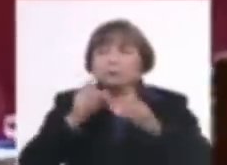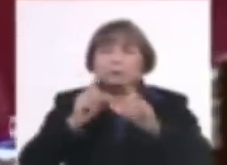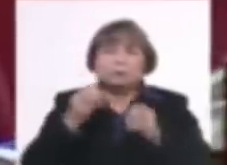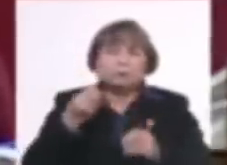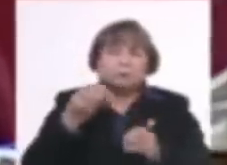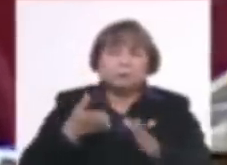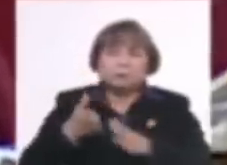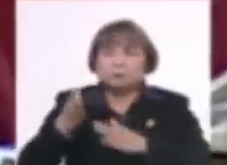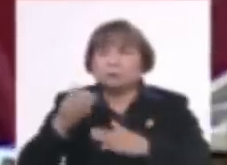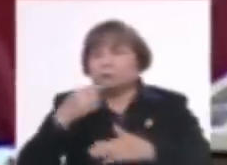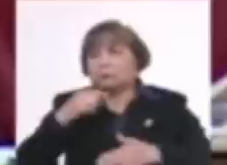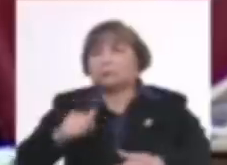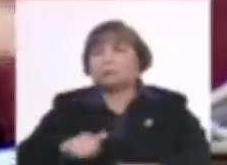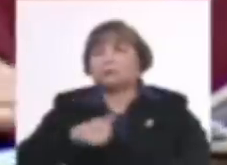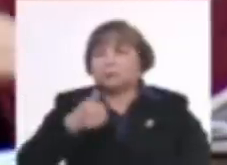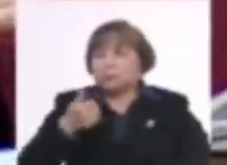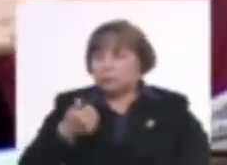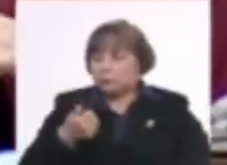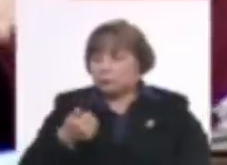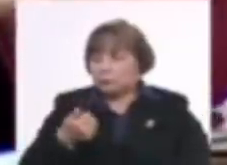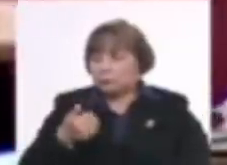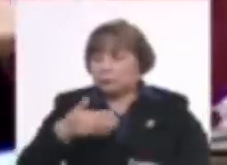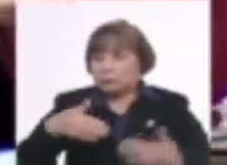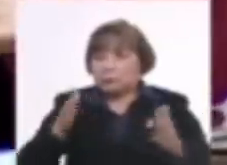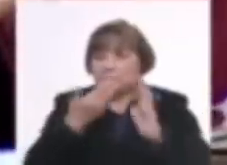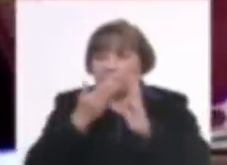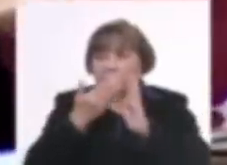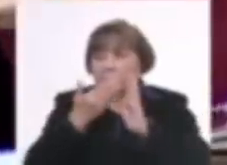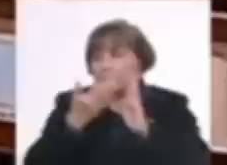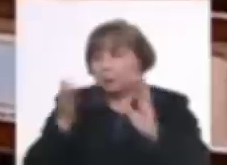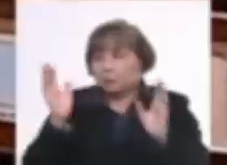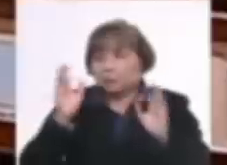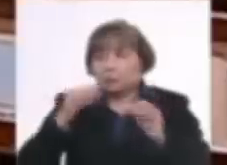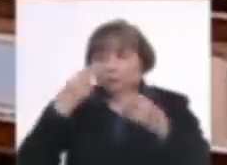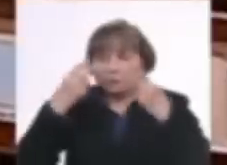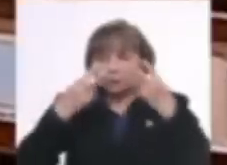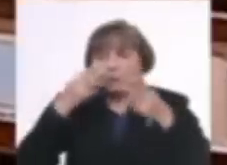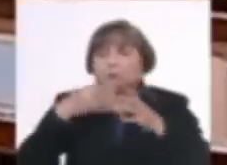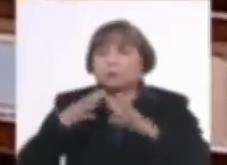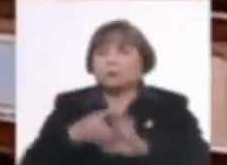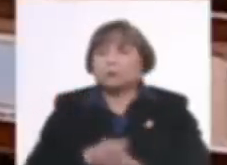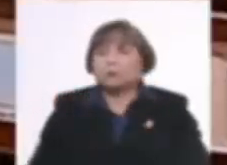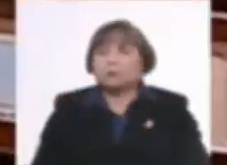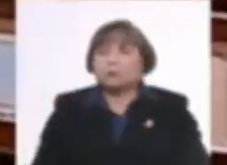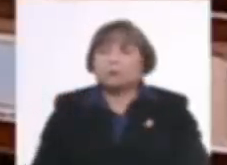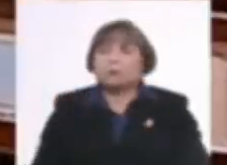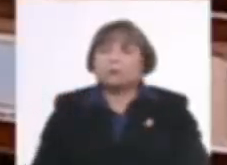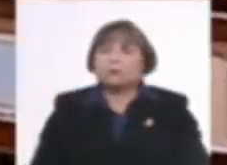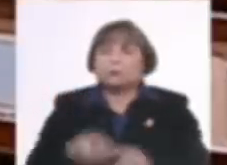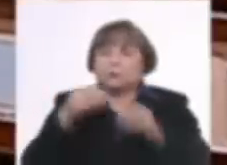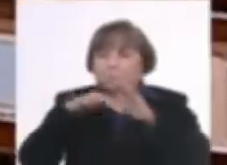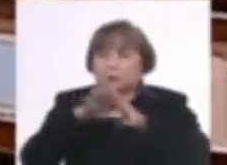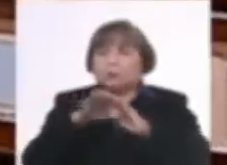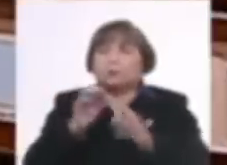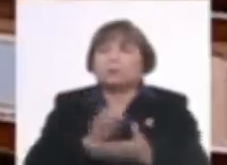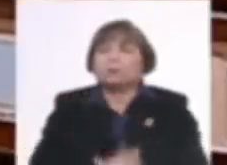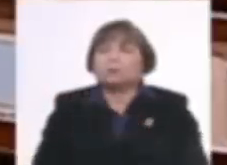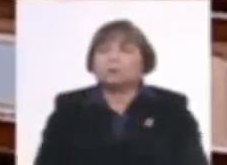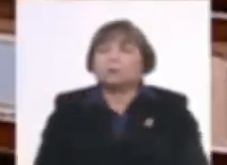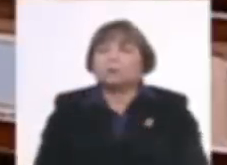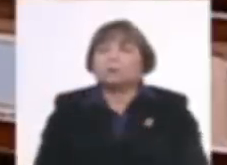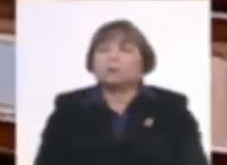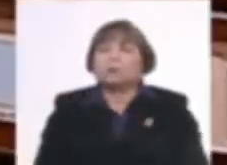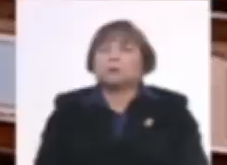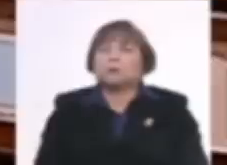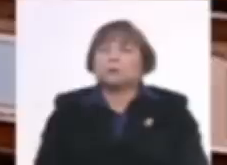preguntaron por dónde, usted dijo por las puertas que todos los visitantes entran, ¿no? Por ahí entró el señor